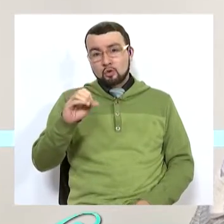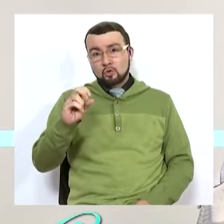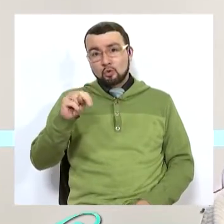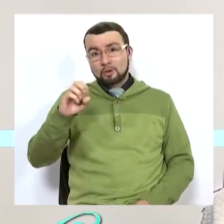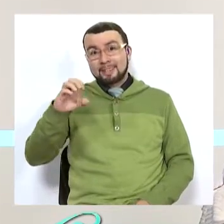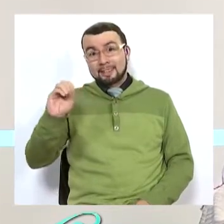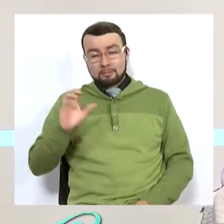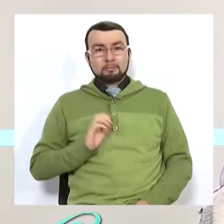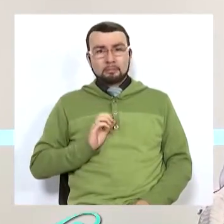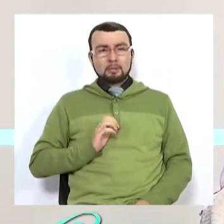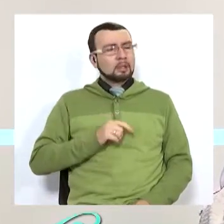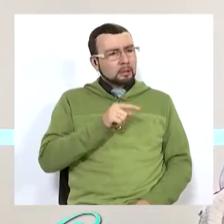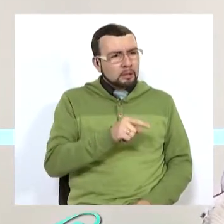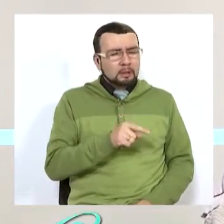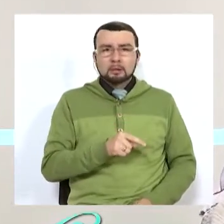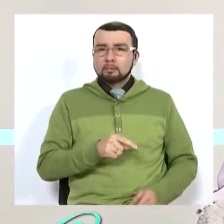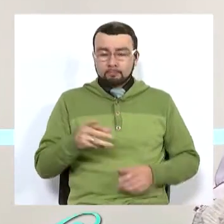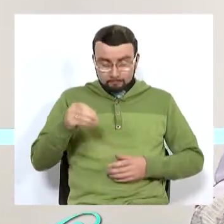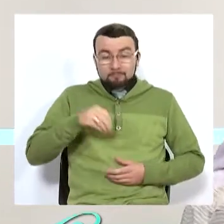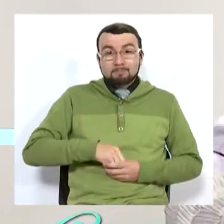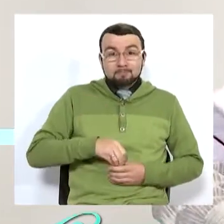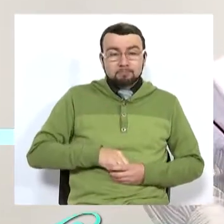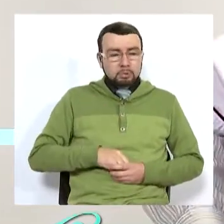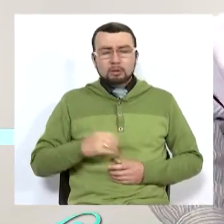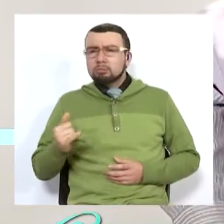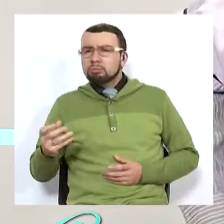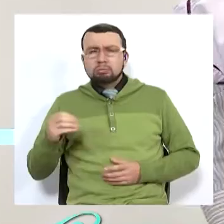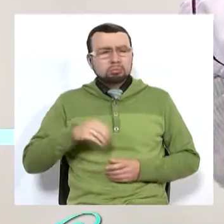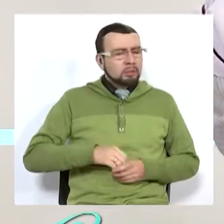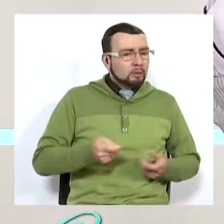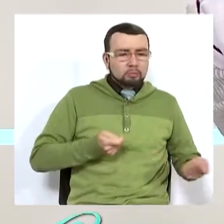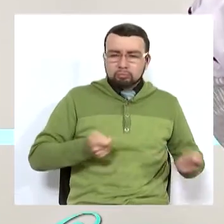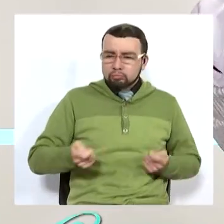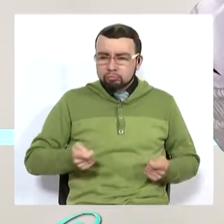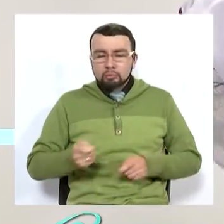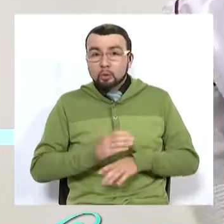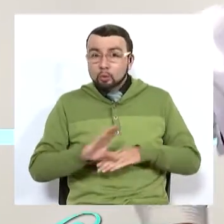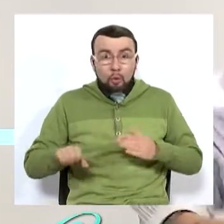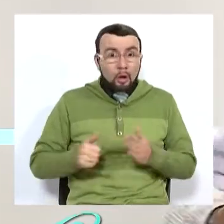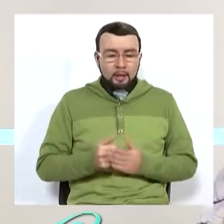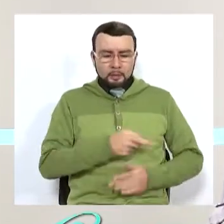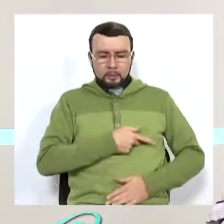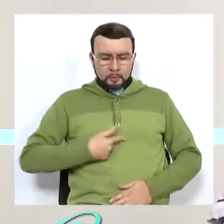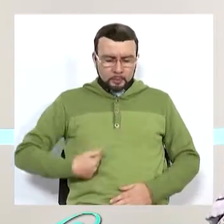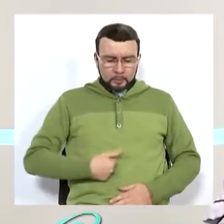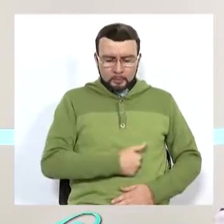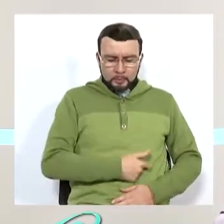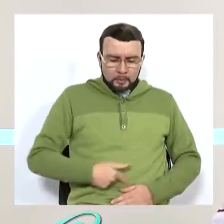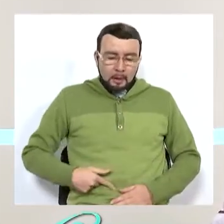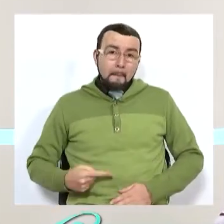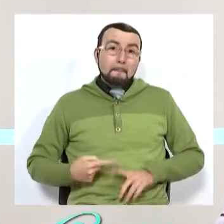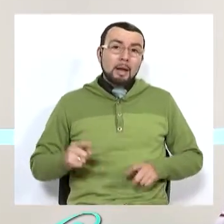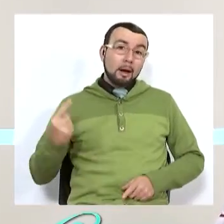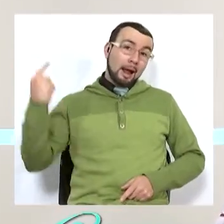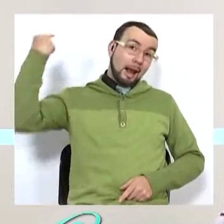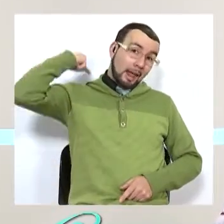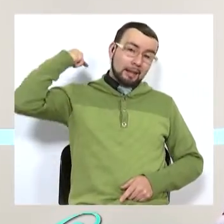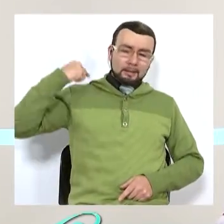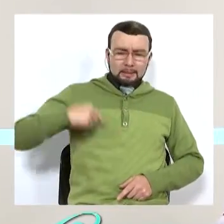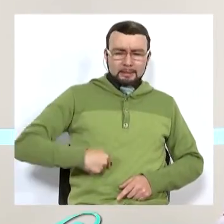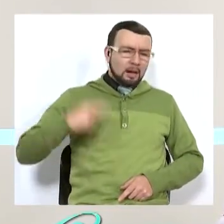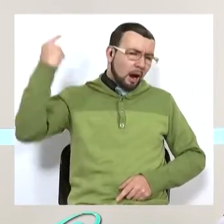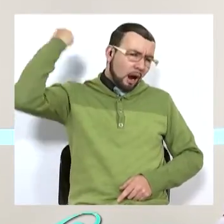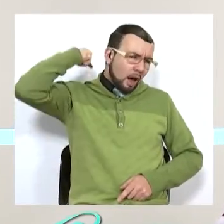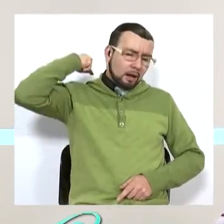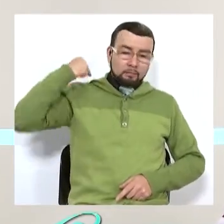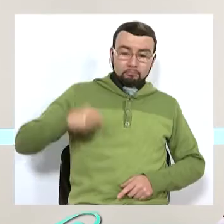está detrás de todas las asas intestinales y va a dar hacia la espalda, limita con la espalda y ahí hay unas